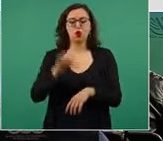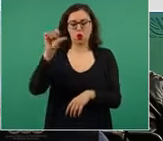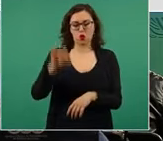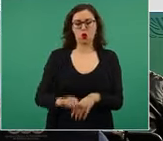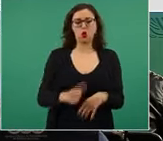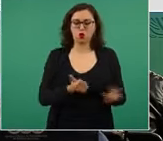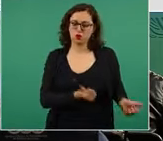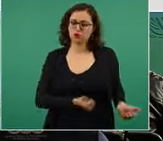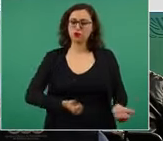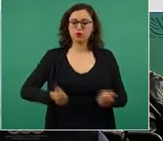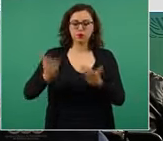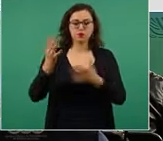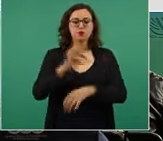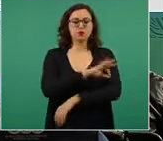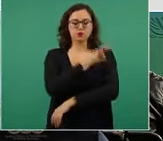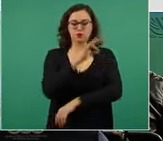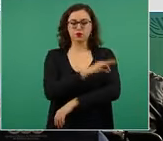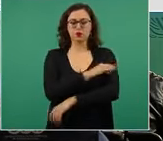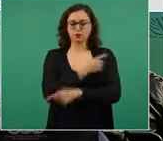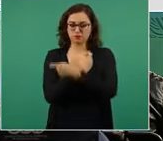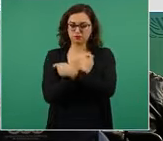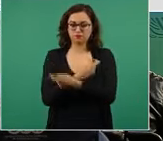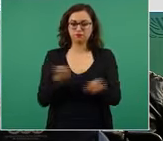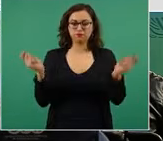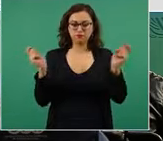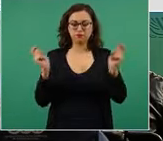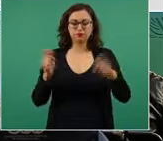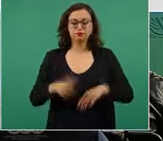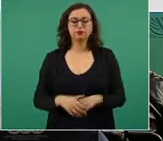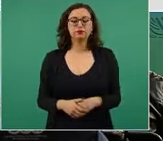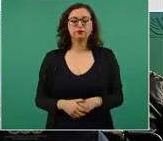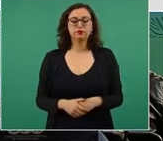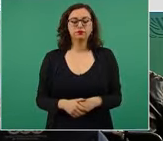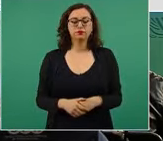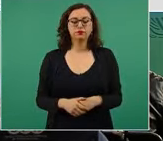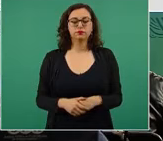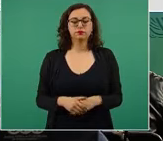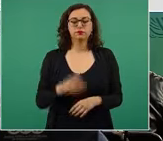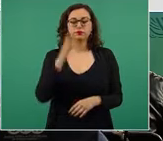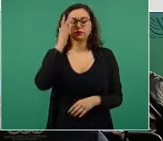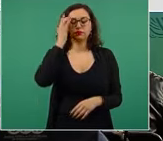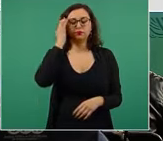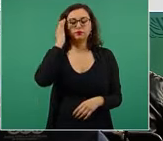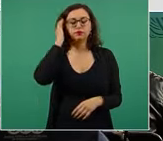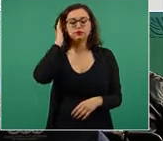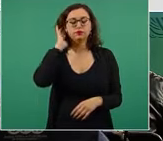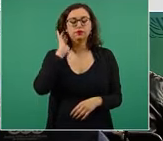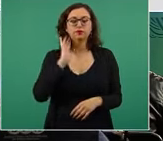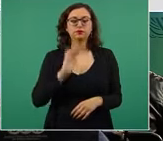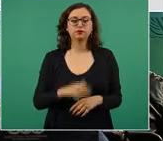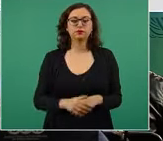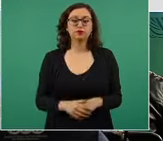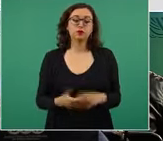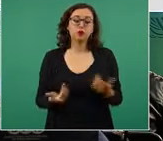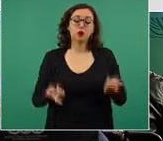de hoy para la distribución de vacunas, y esperemos que, como las